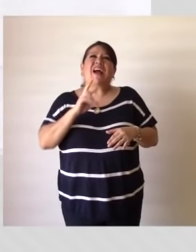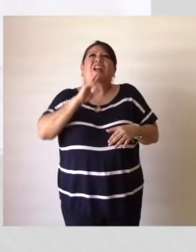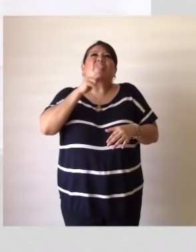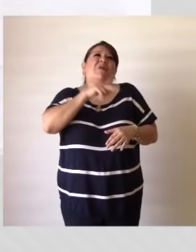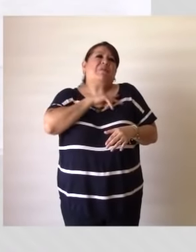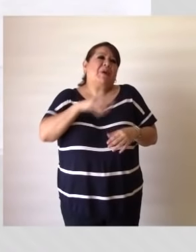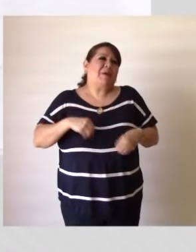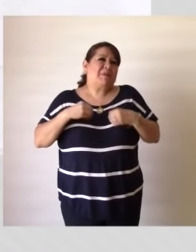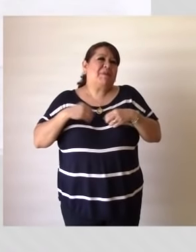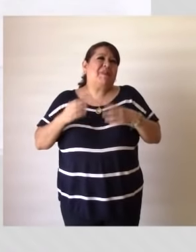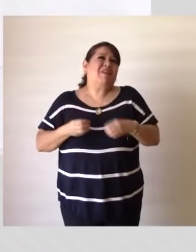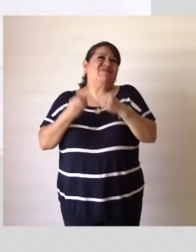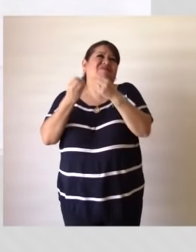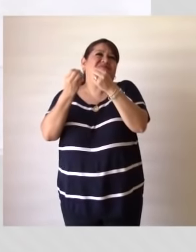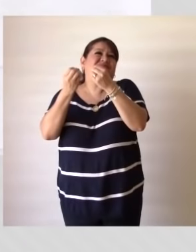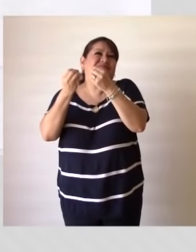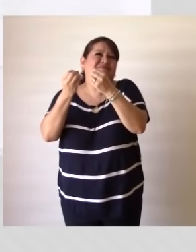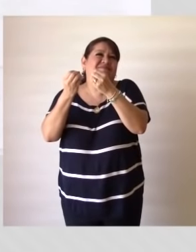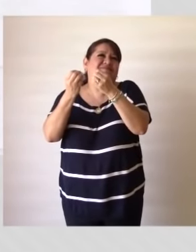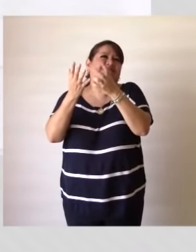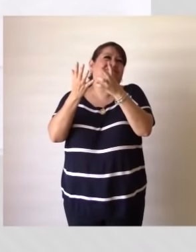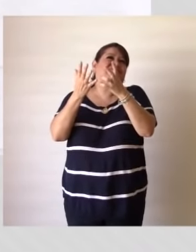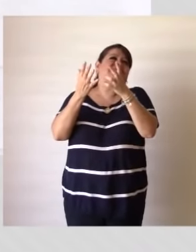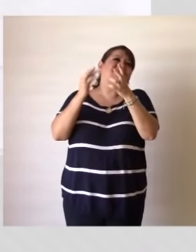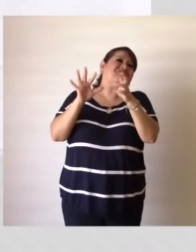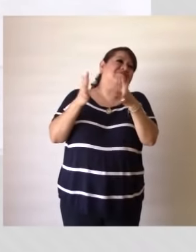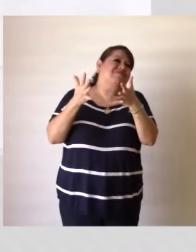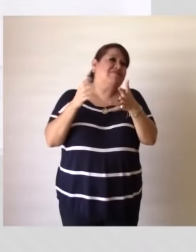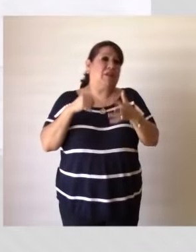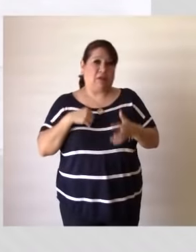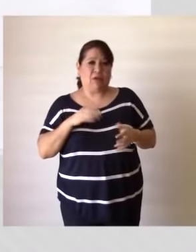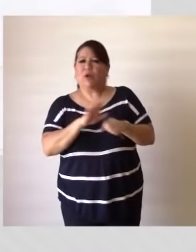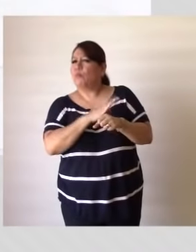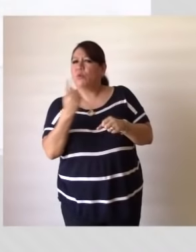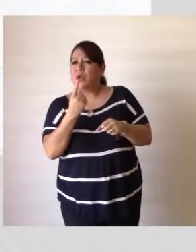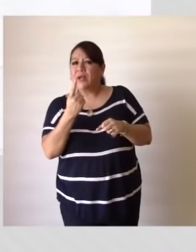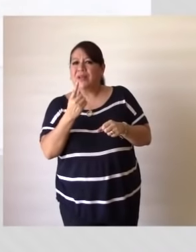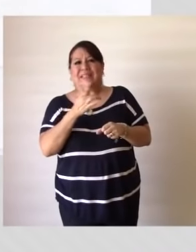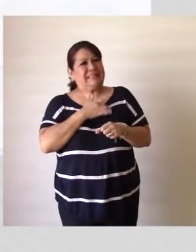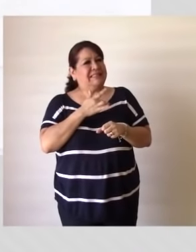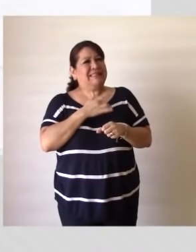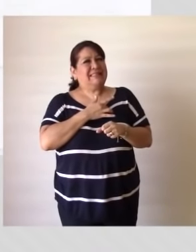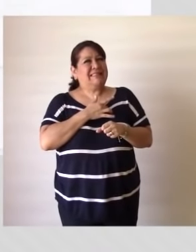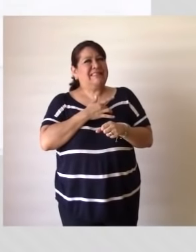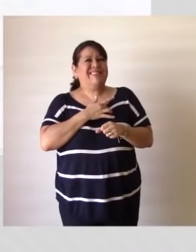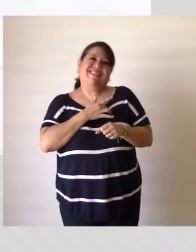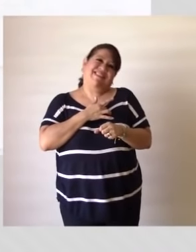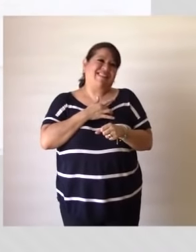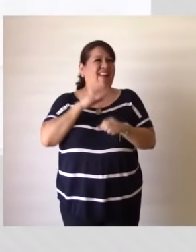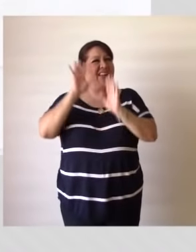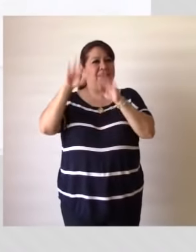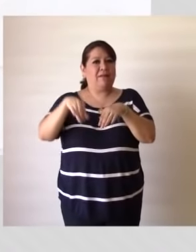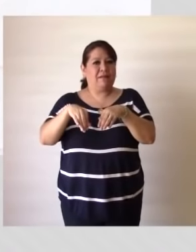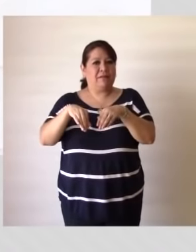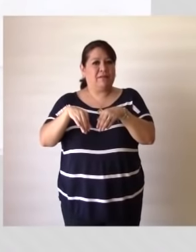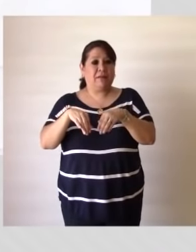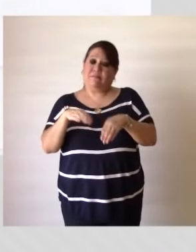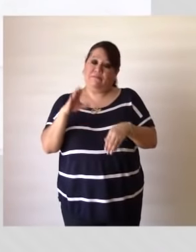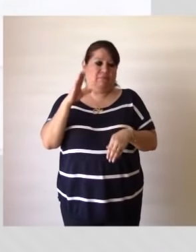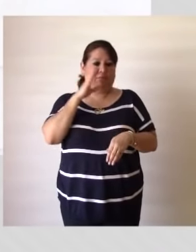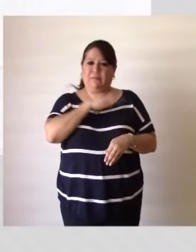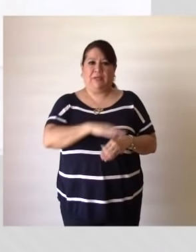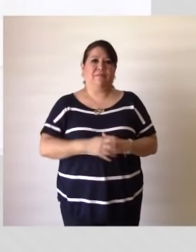agradecidos y eso es incorrecto eso está mal la segunda razón por la cual podemos no estar entregando